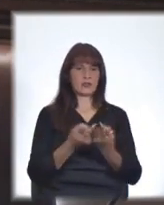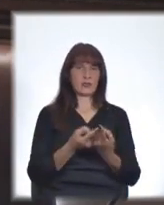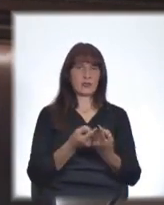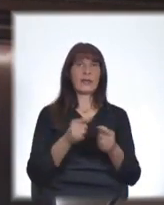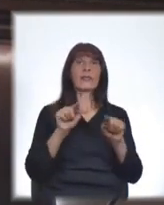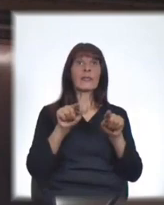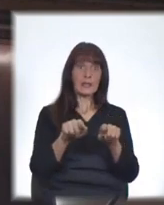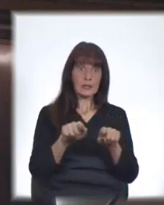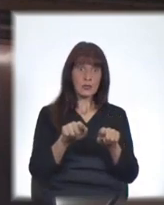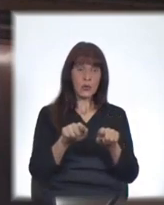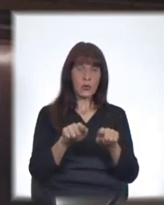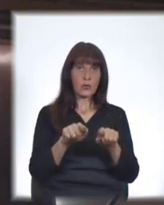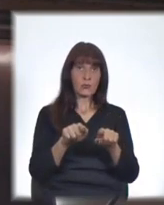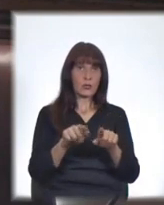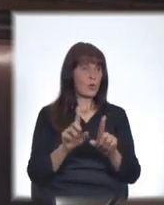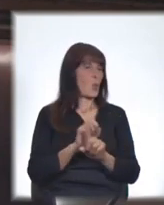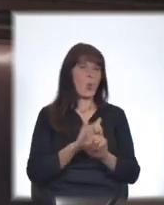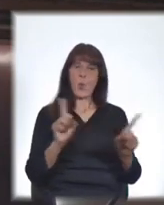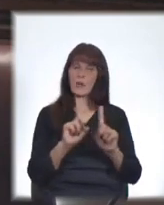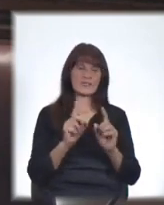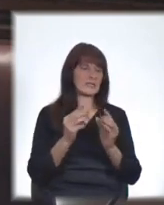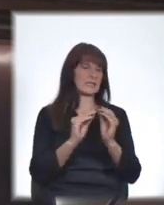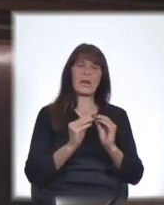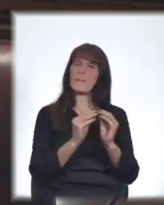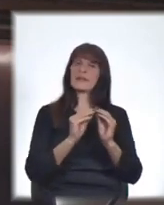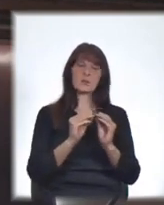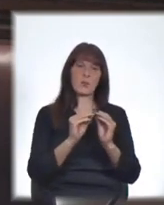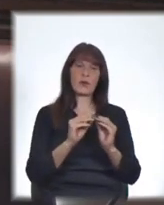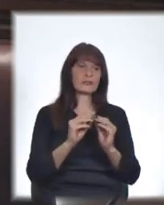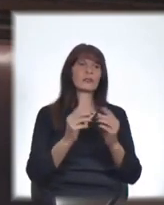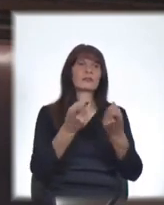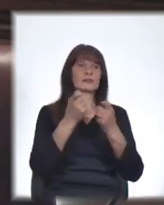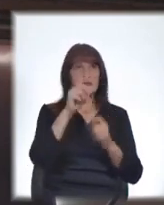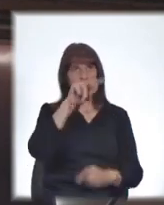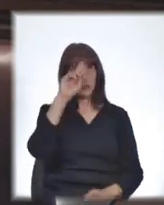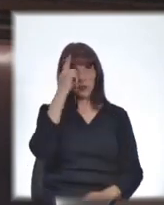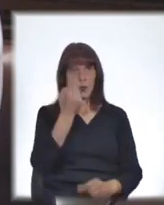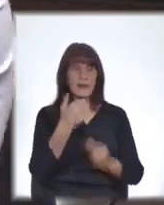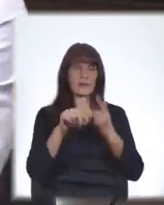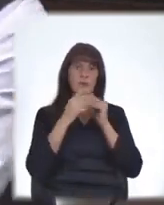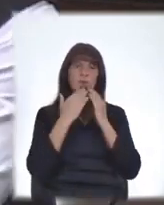Eso, señor presidente, no es el presupuesto que se merece el Uruguay y su gente. Muchas gracias.